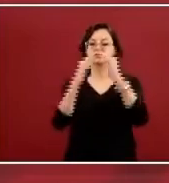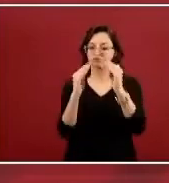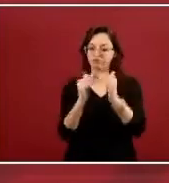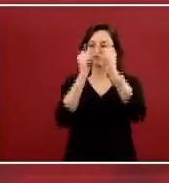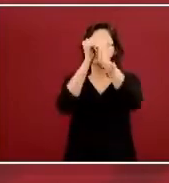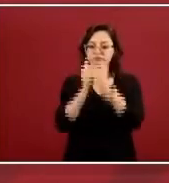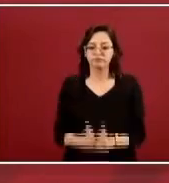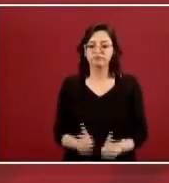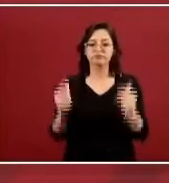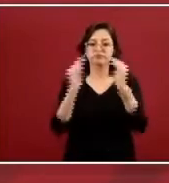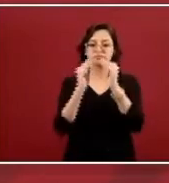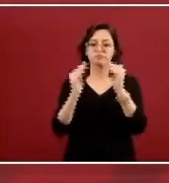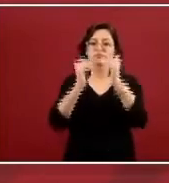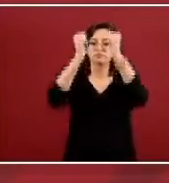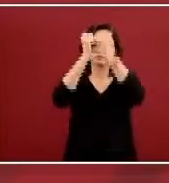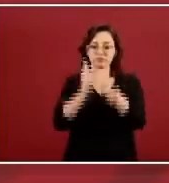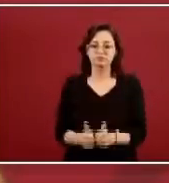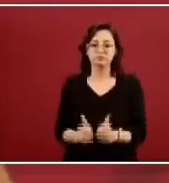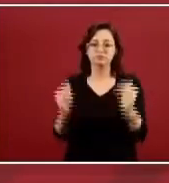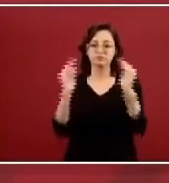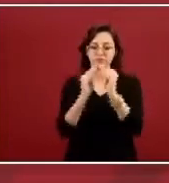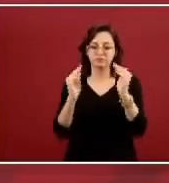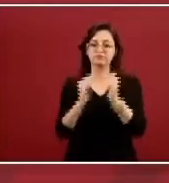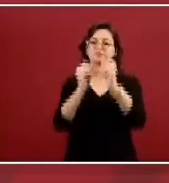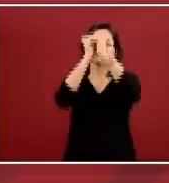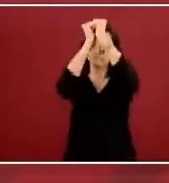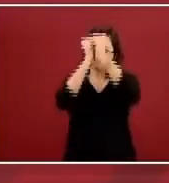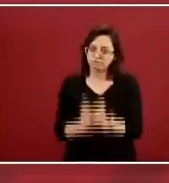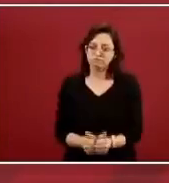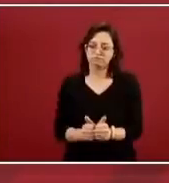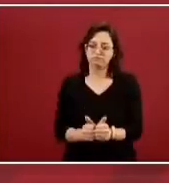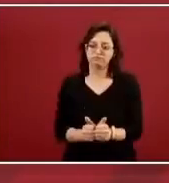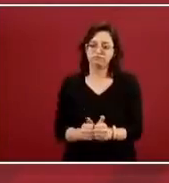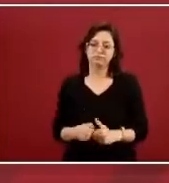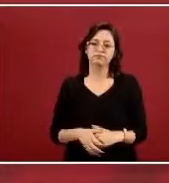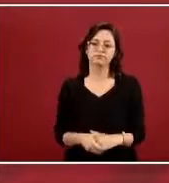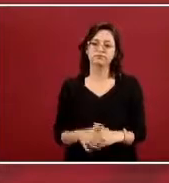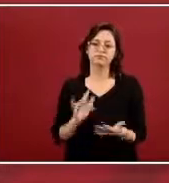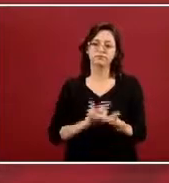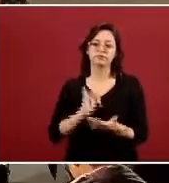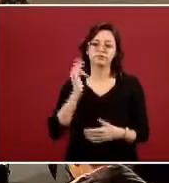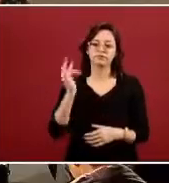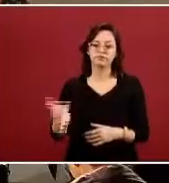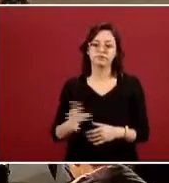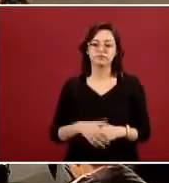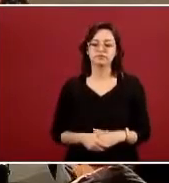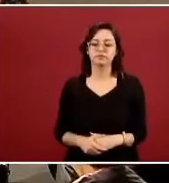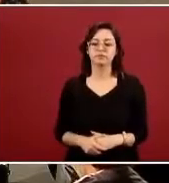casa, quédese en su casa, quédese en su casa. Gracias.